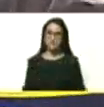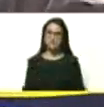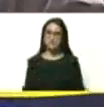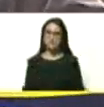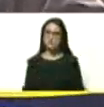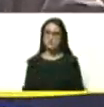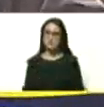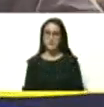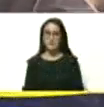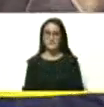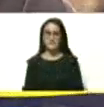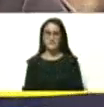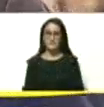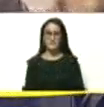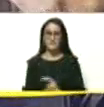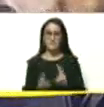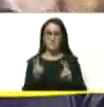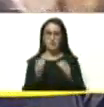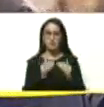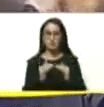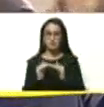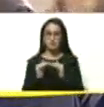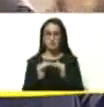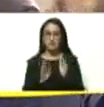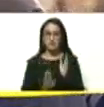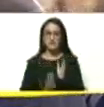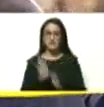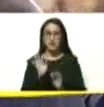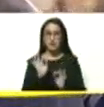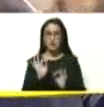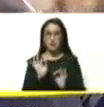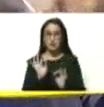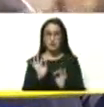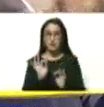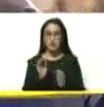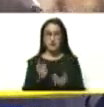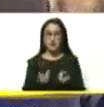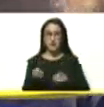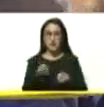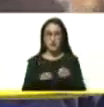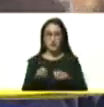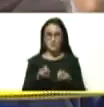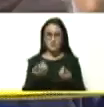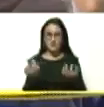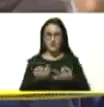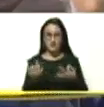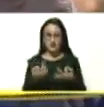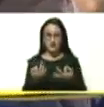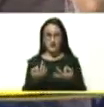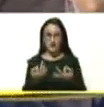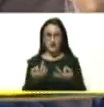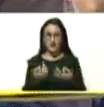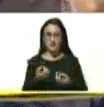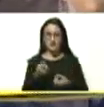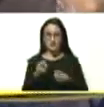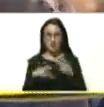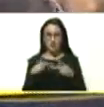Llevar a un nuevo estadio de desarrollo y crecimiento la economía real, la que produce